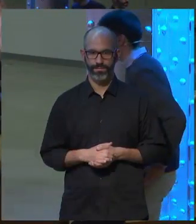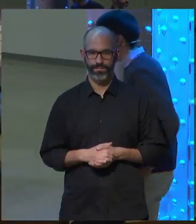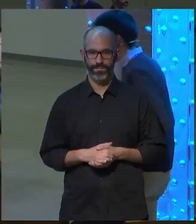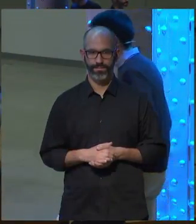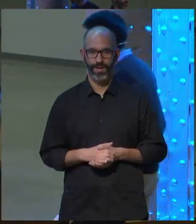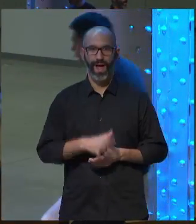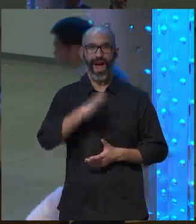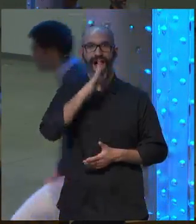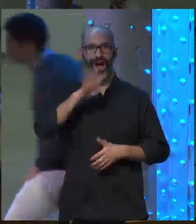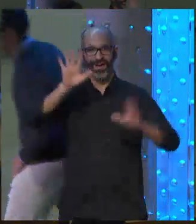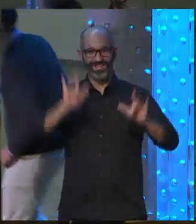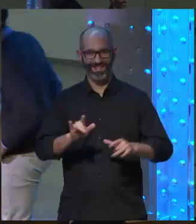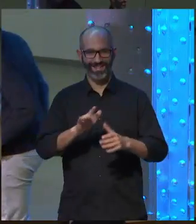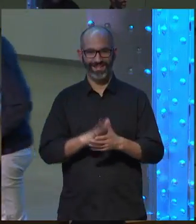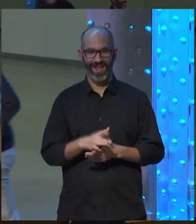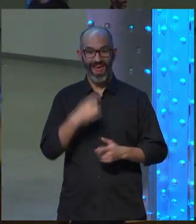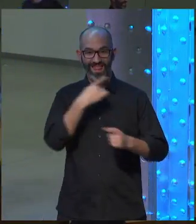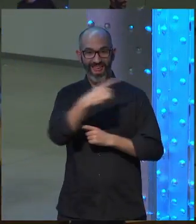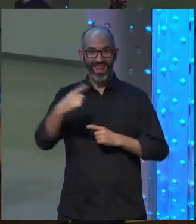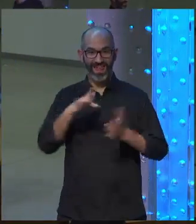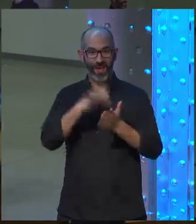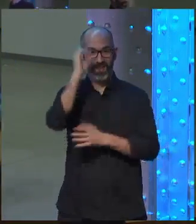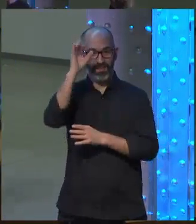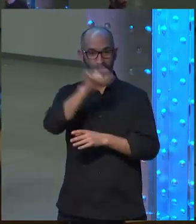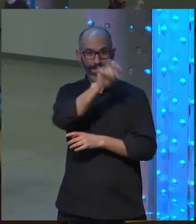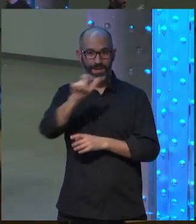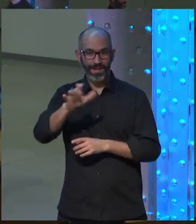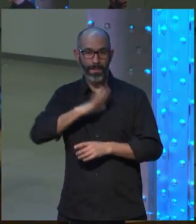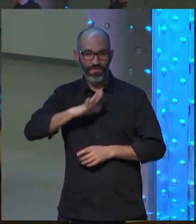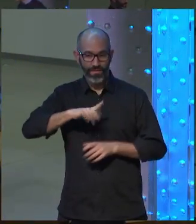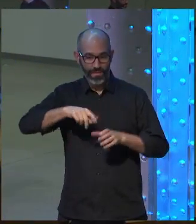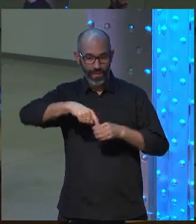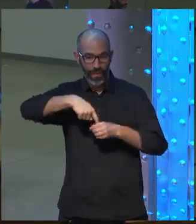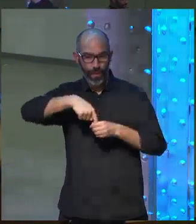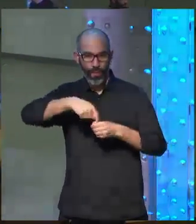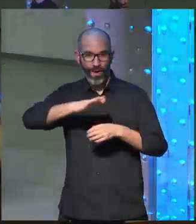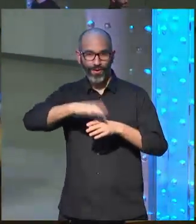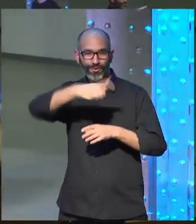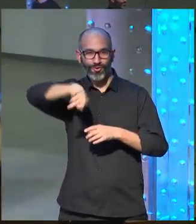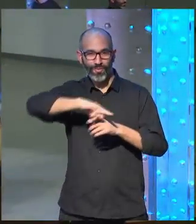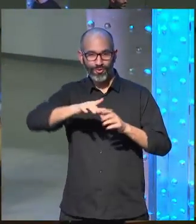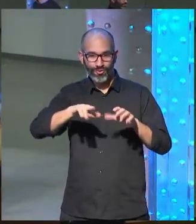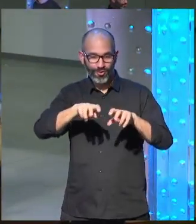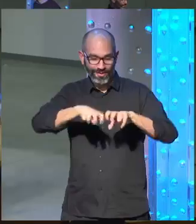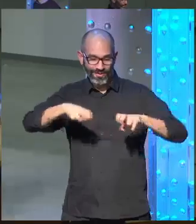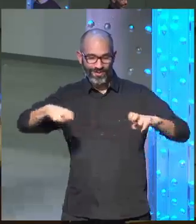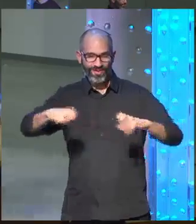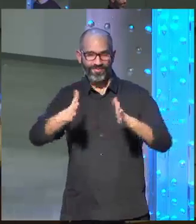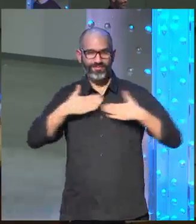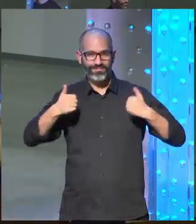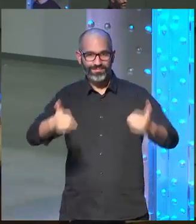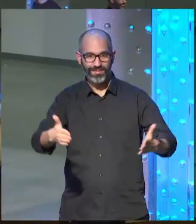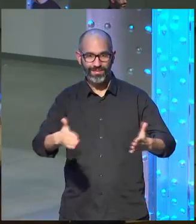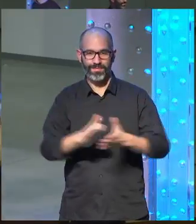sala. Ahora sí. Les decía a nuestros ponentes, dejadme a mí un huequito entre vosotros, un poco donde